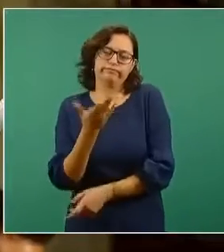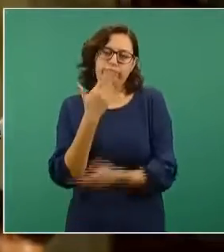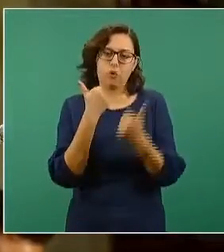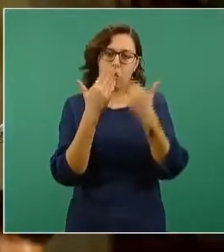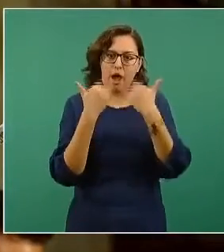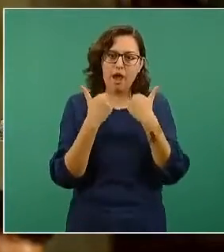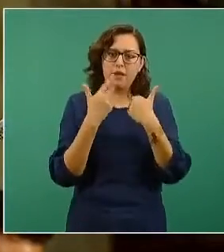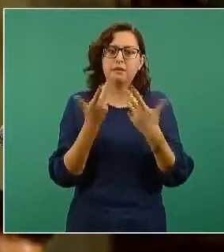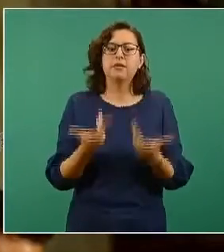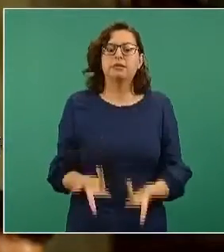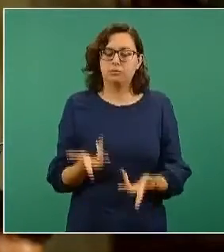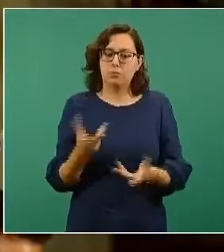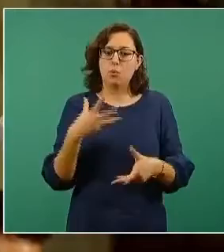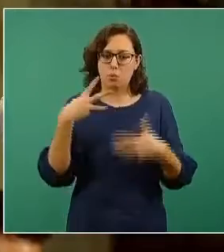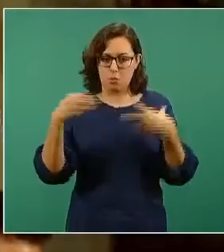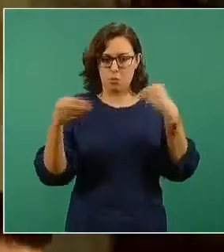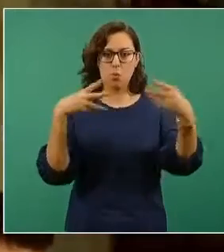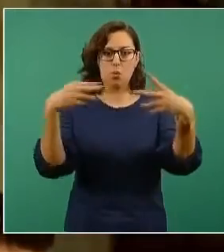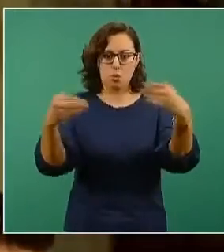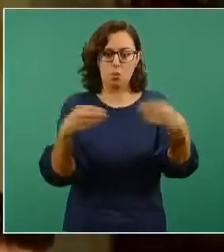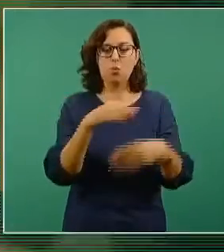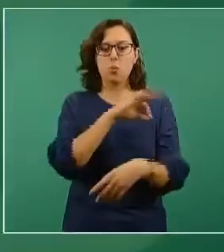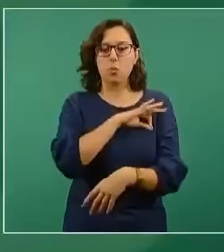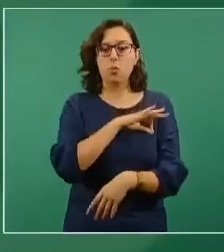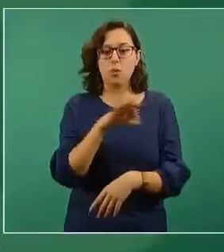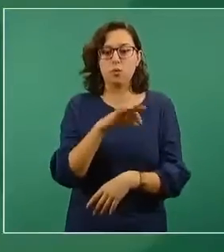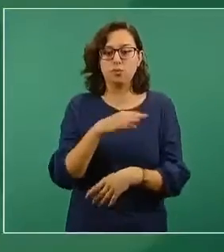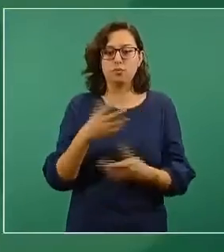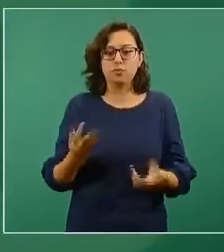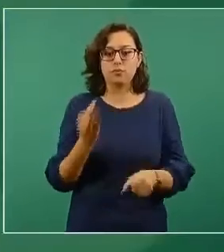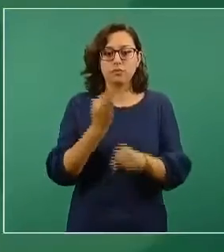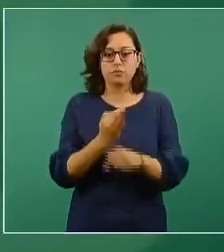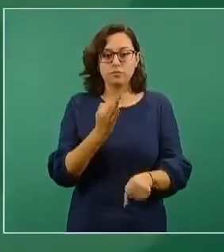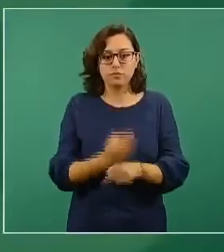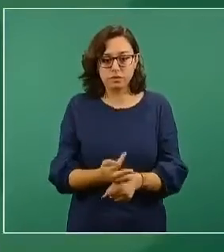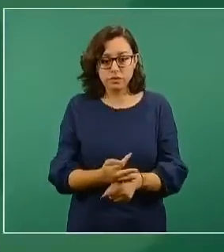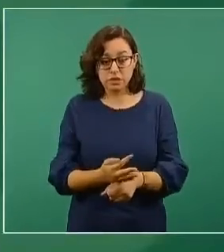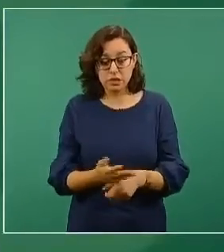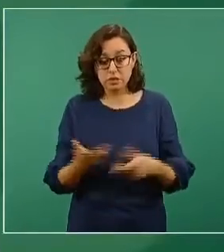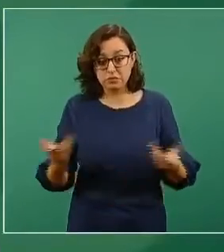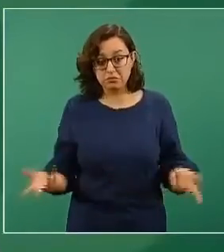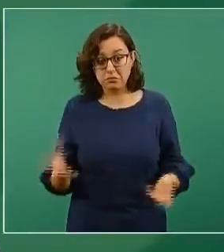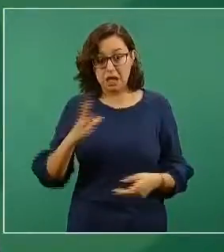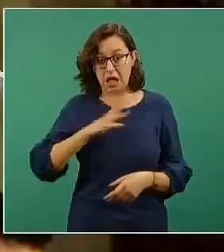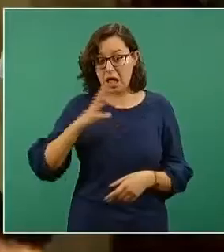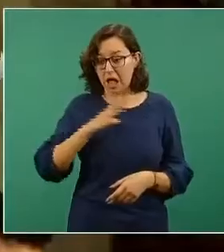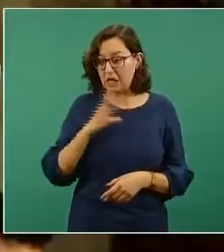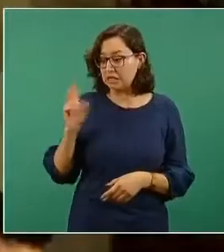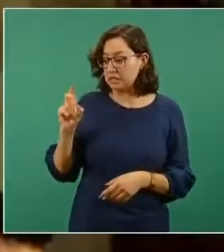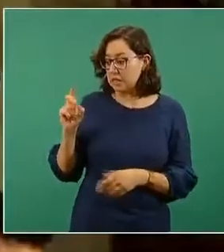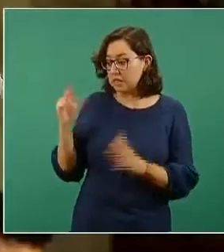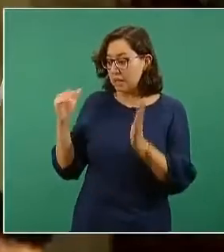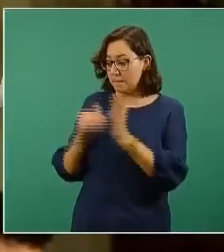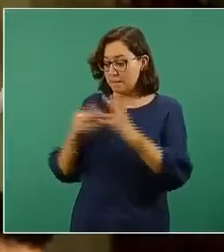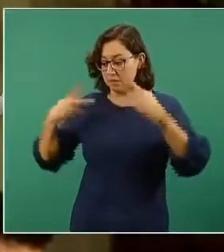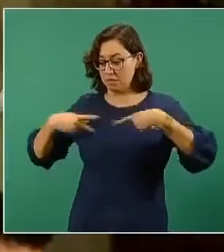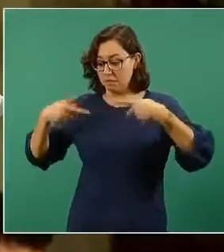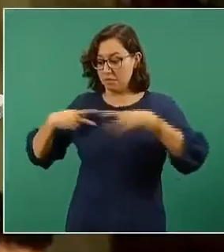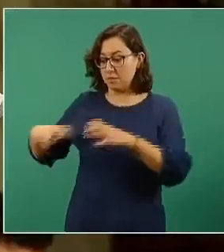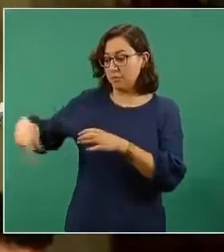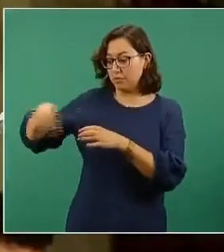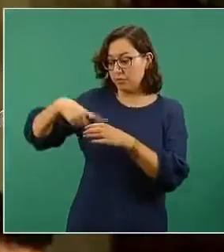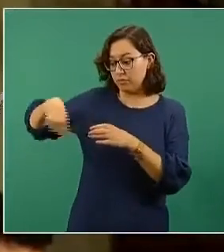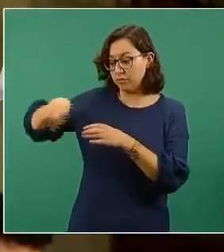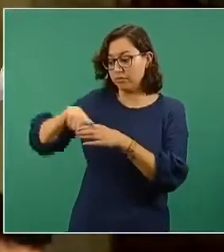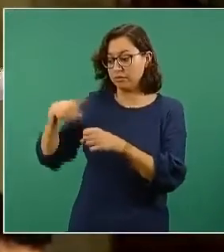ahorita estamos hablando de que tenemos una epidemia activa de 30,000 personas, y yo quisiera compararlo con la